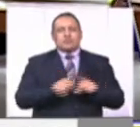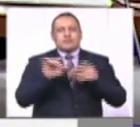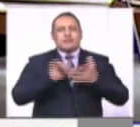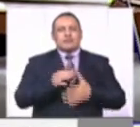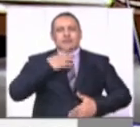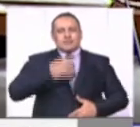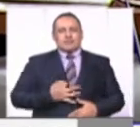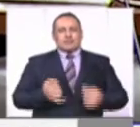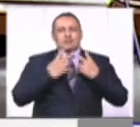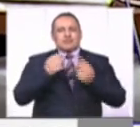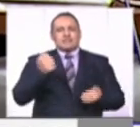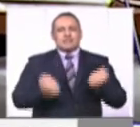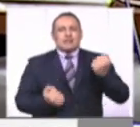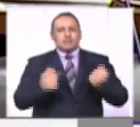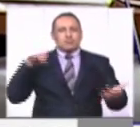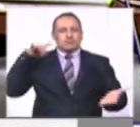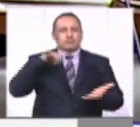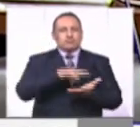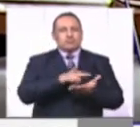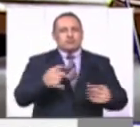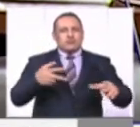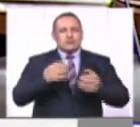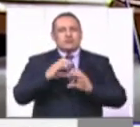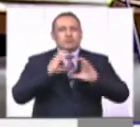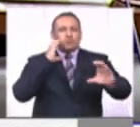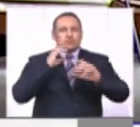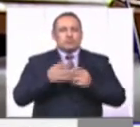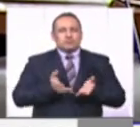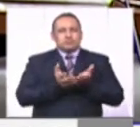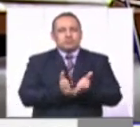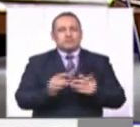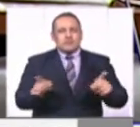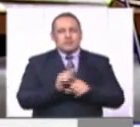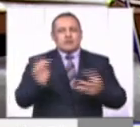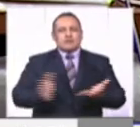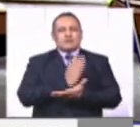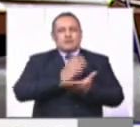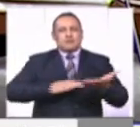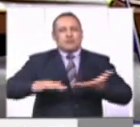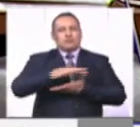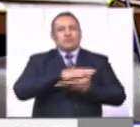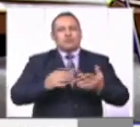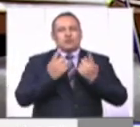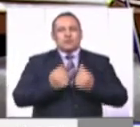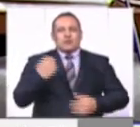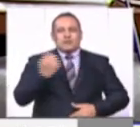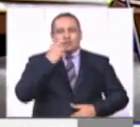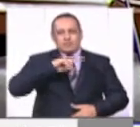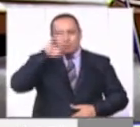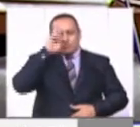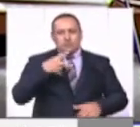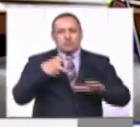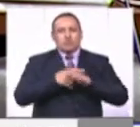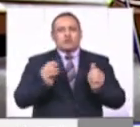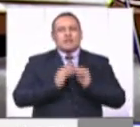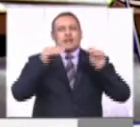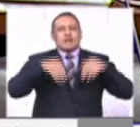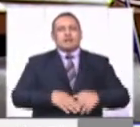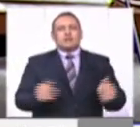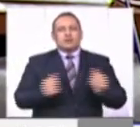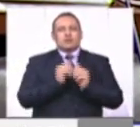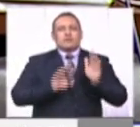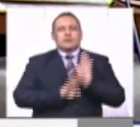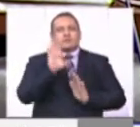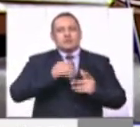seriamente restringido el transporte aéreo terrestre y fluvial cuyos efectos hoy se vislumbran en la economía nacional con la recesión y la caída del